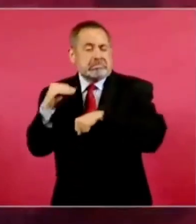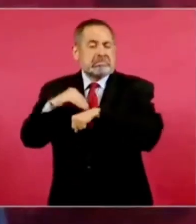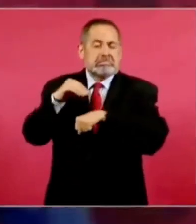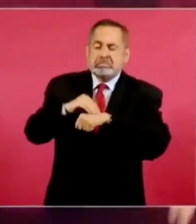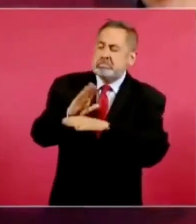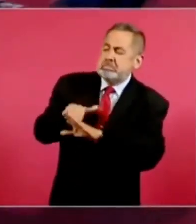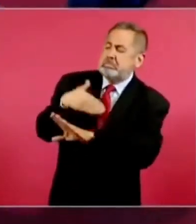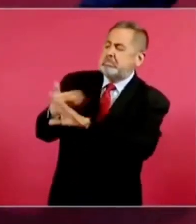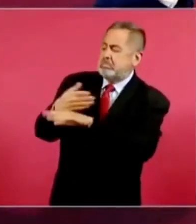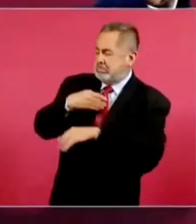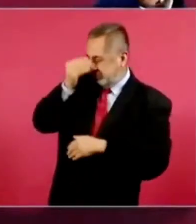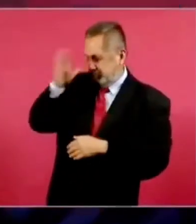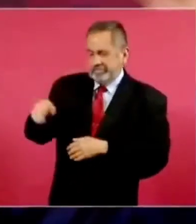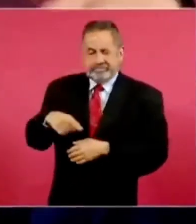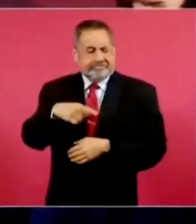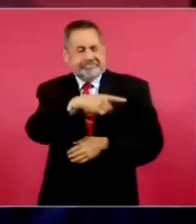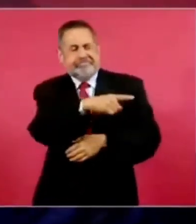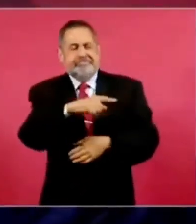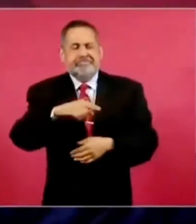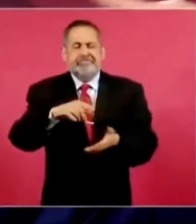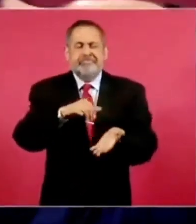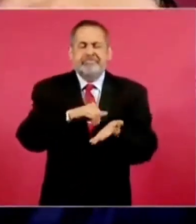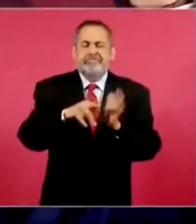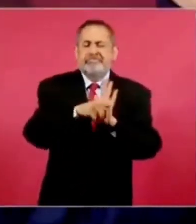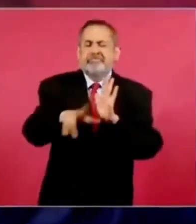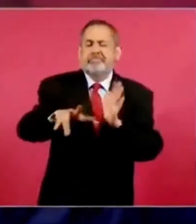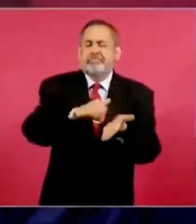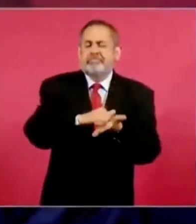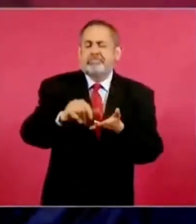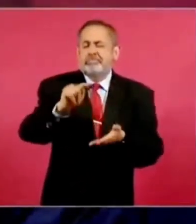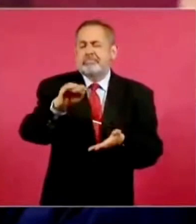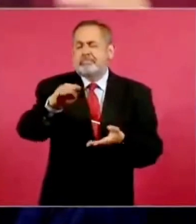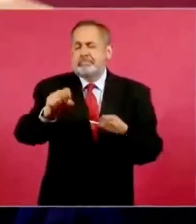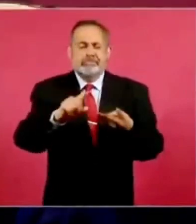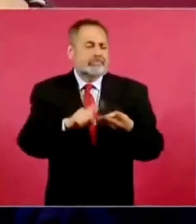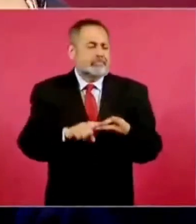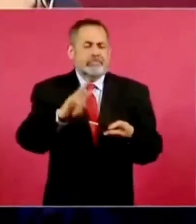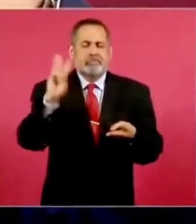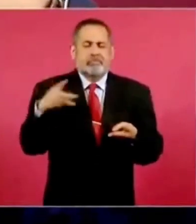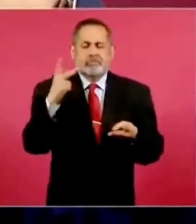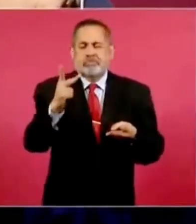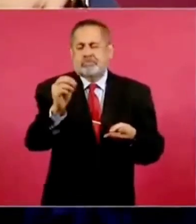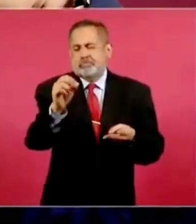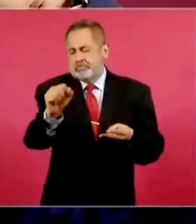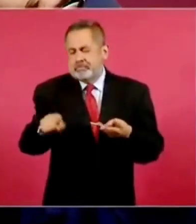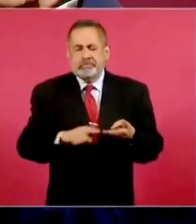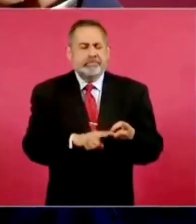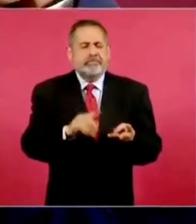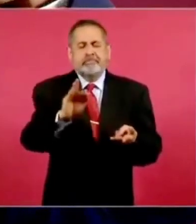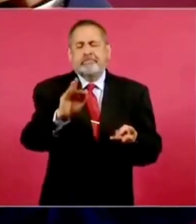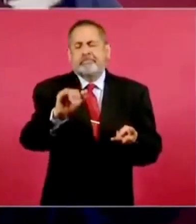del New York Times, del Washington Post, del Financial Times,